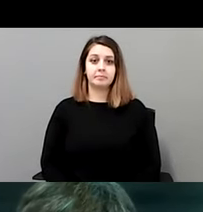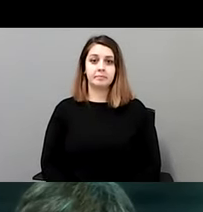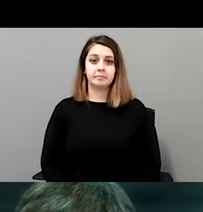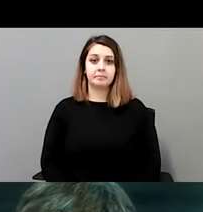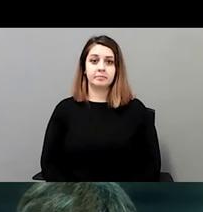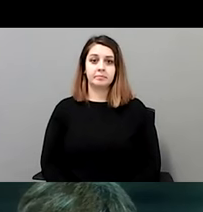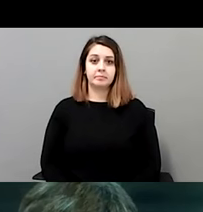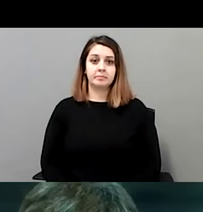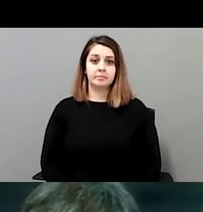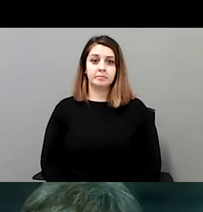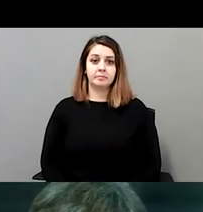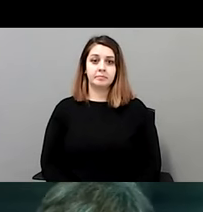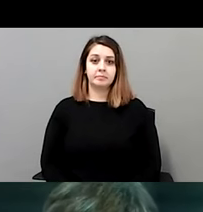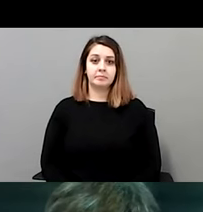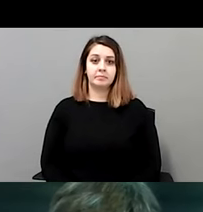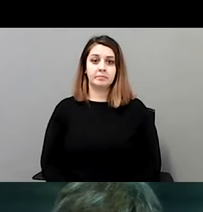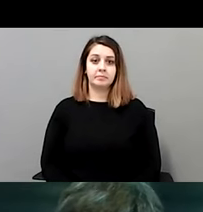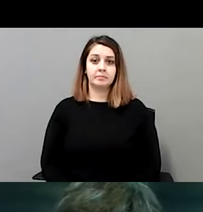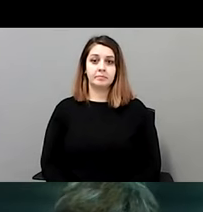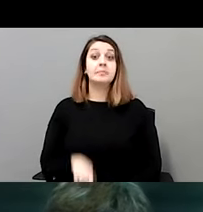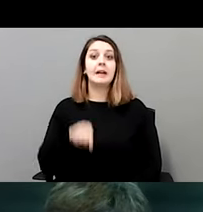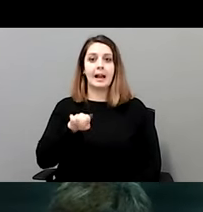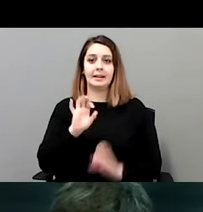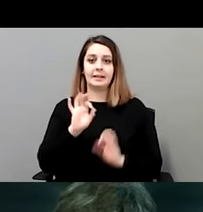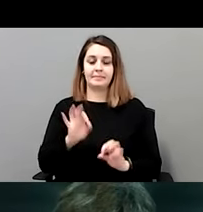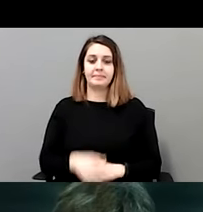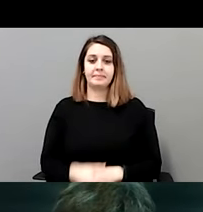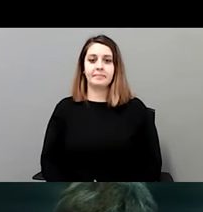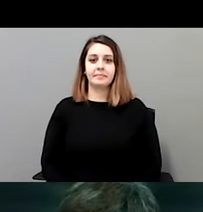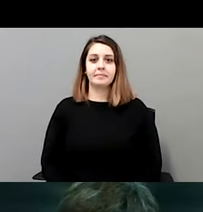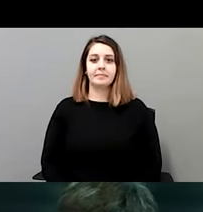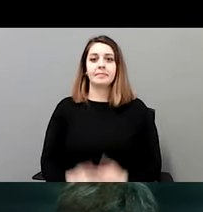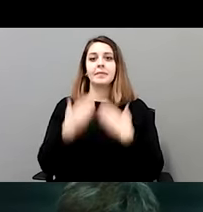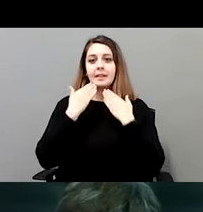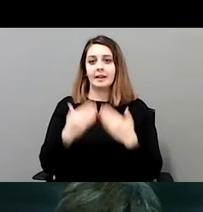Vale. Vale, sería... Ay, gracias.